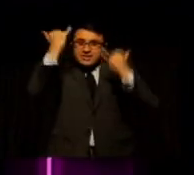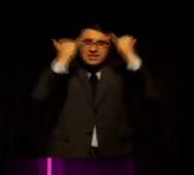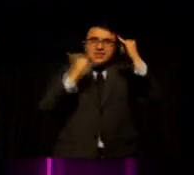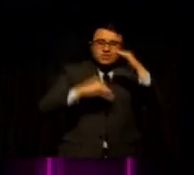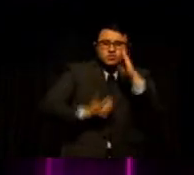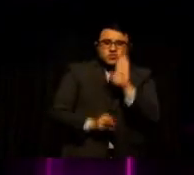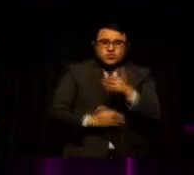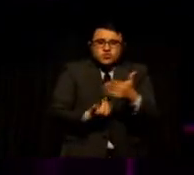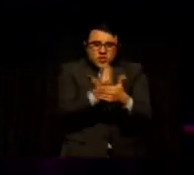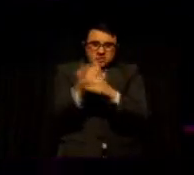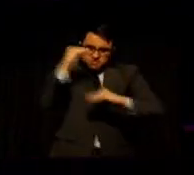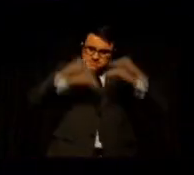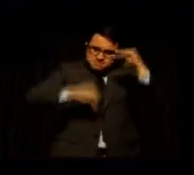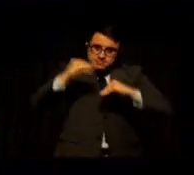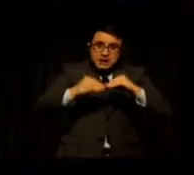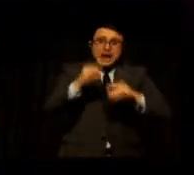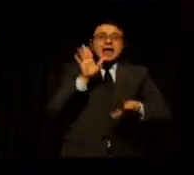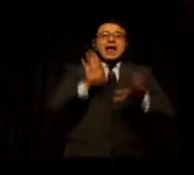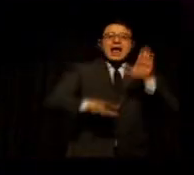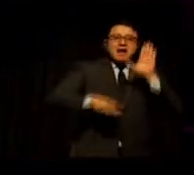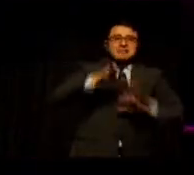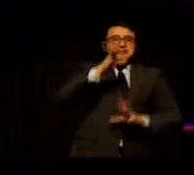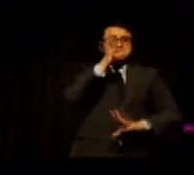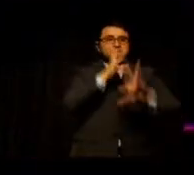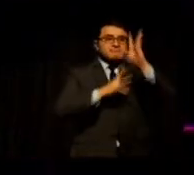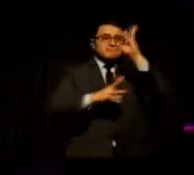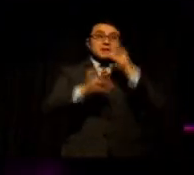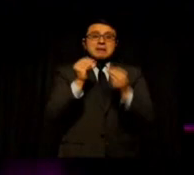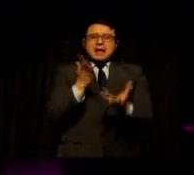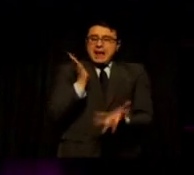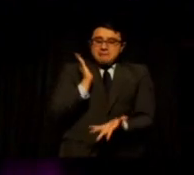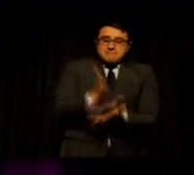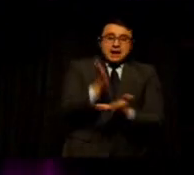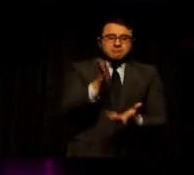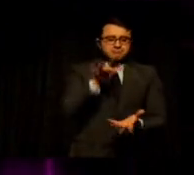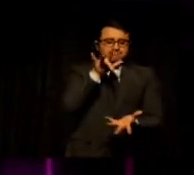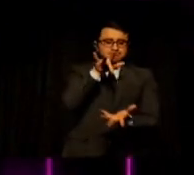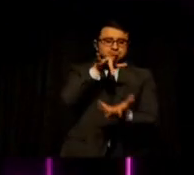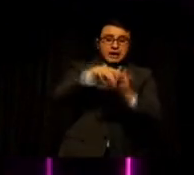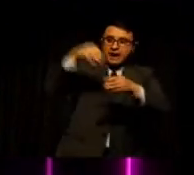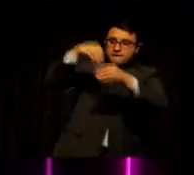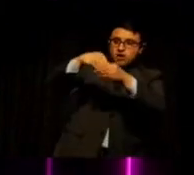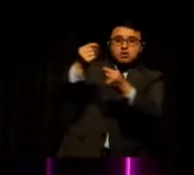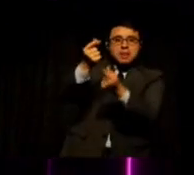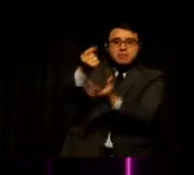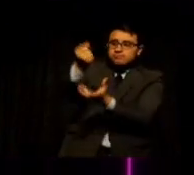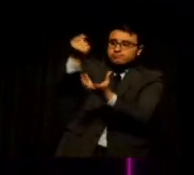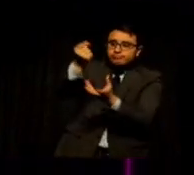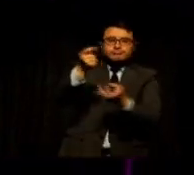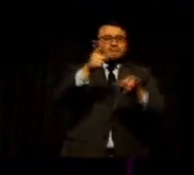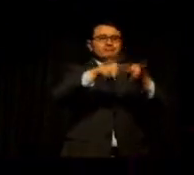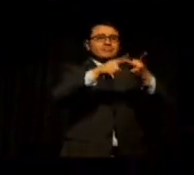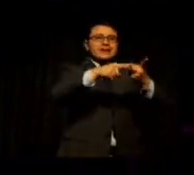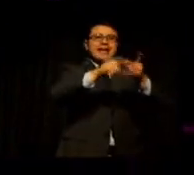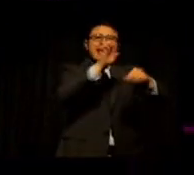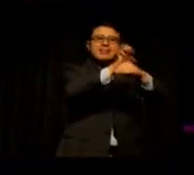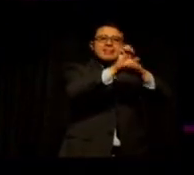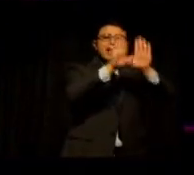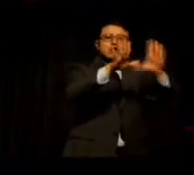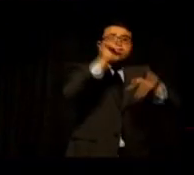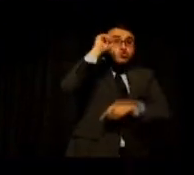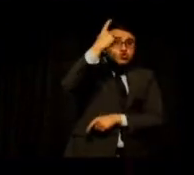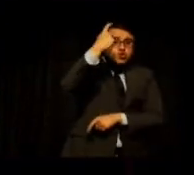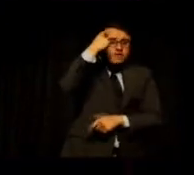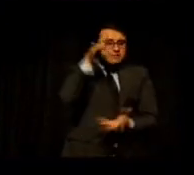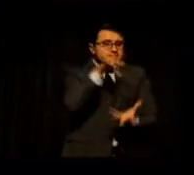lecciones pero también de desaciertos se encuentra con los fondos de capital se encuentra con las agencias gubernamentales y con